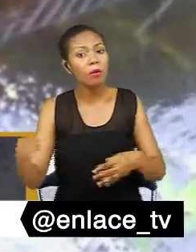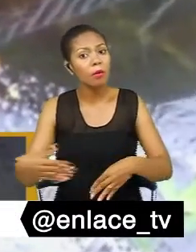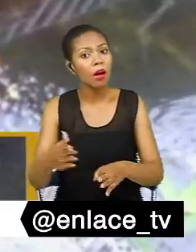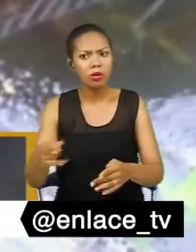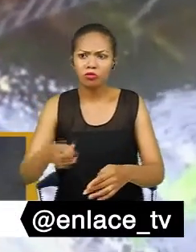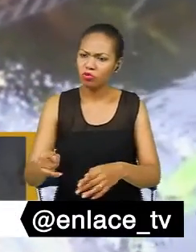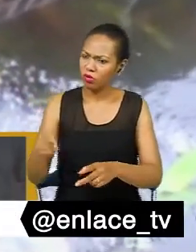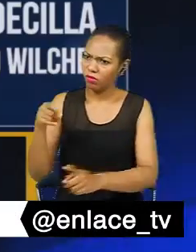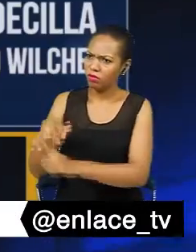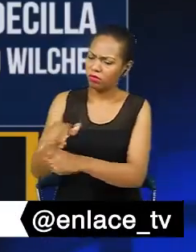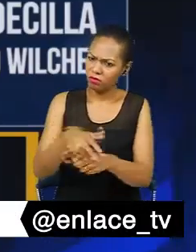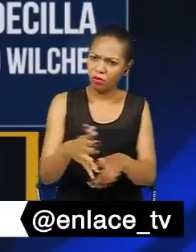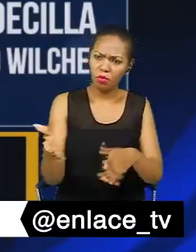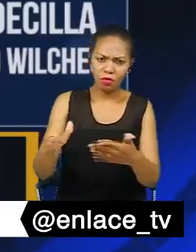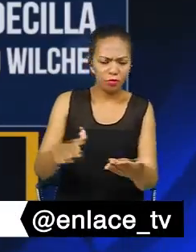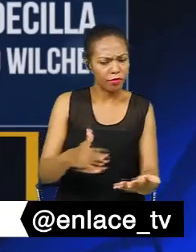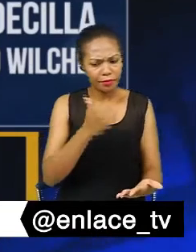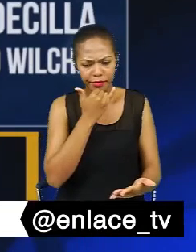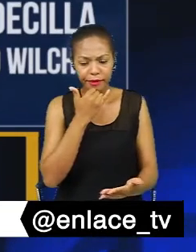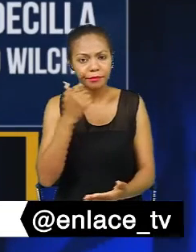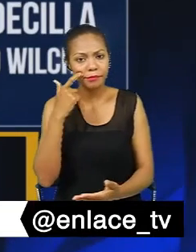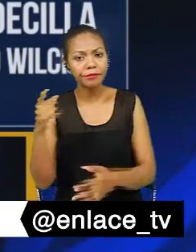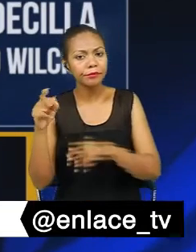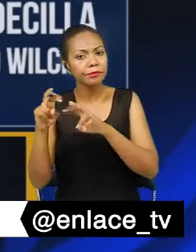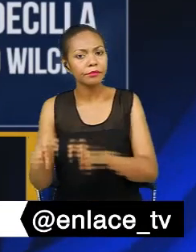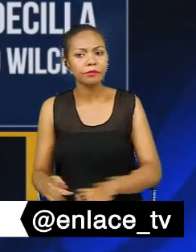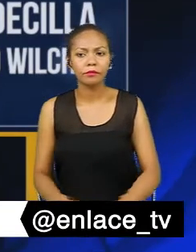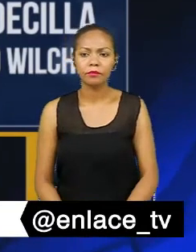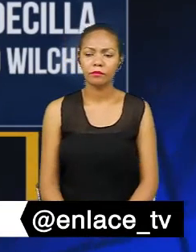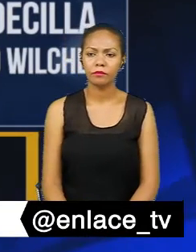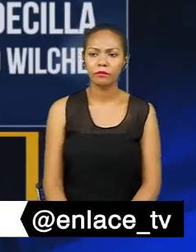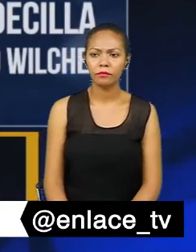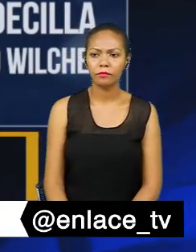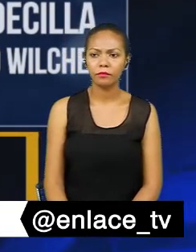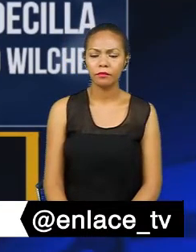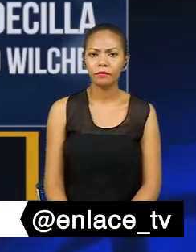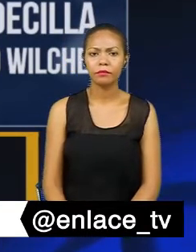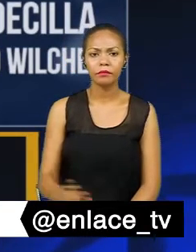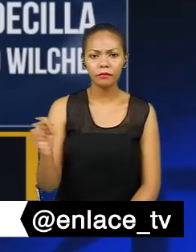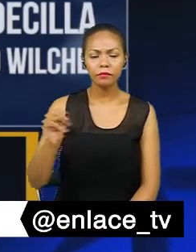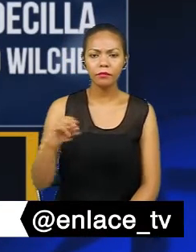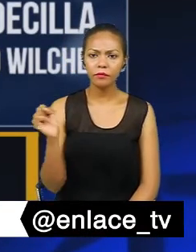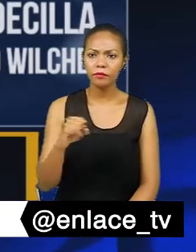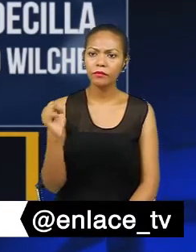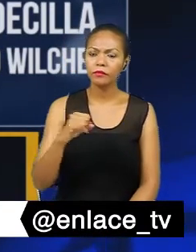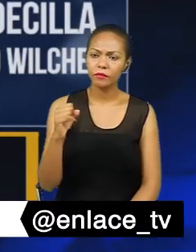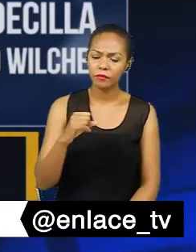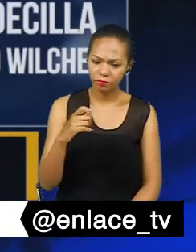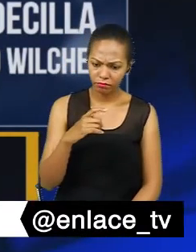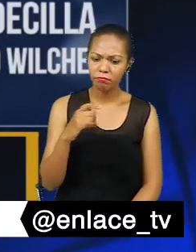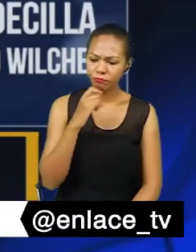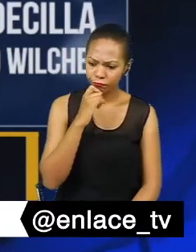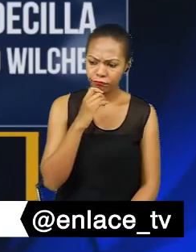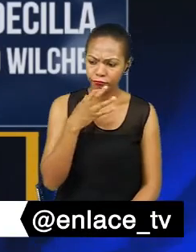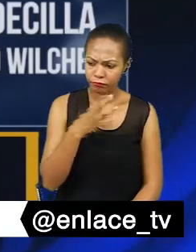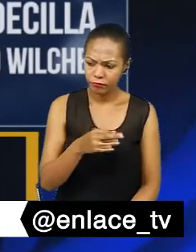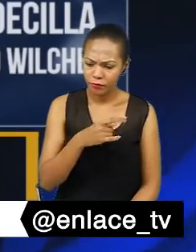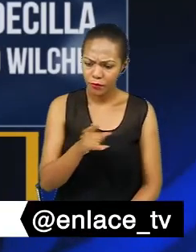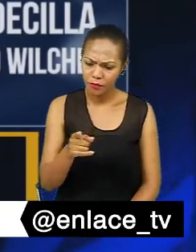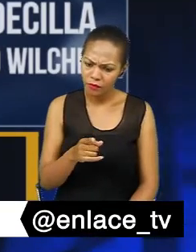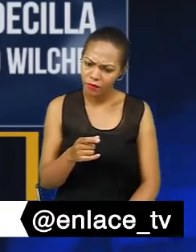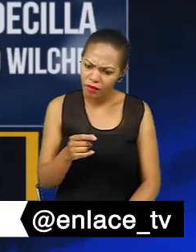este espejo de agua. Entonces, que ahí podemos notar de que no hay un declive del cultivo, pero no hay un líquido